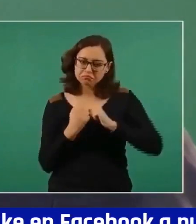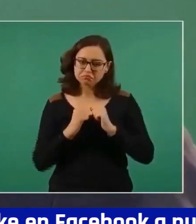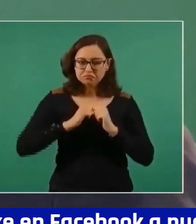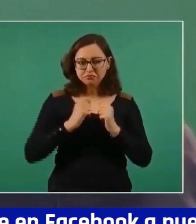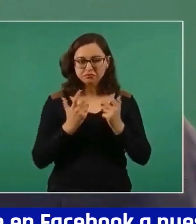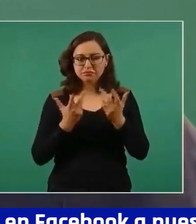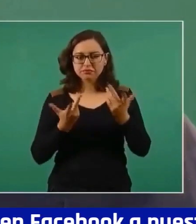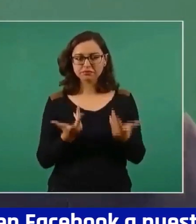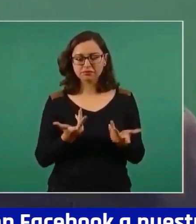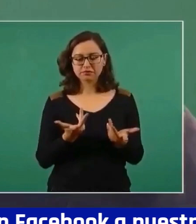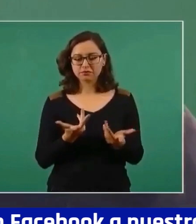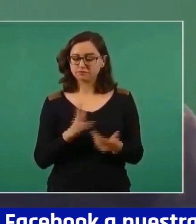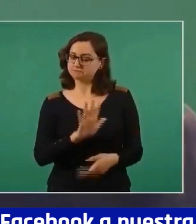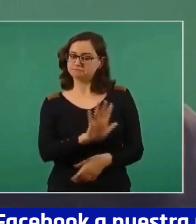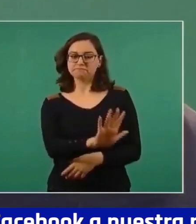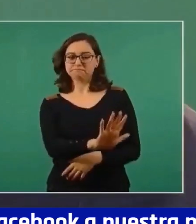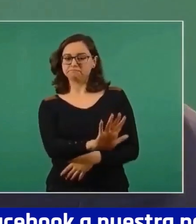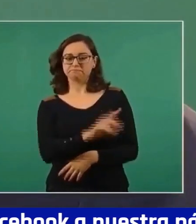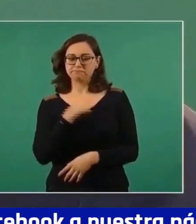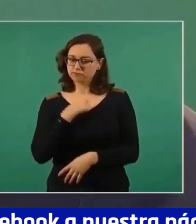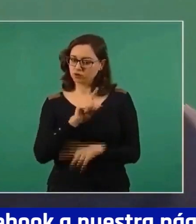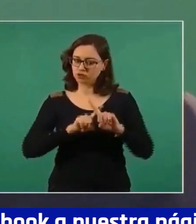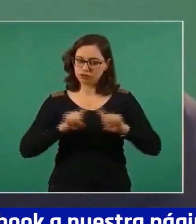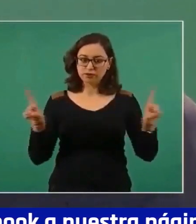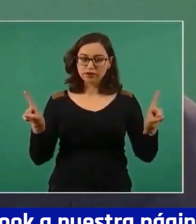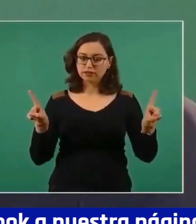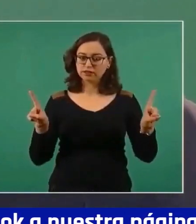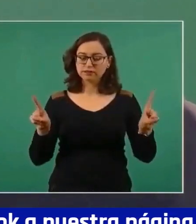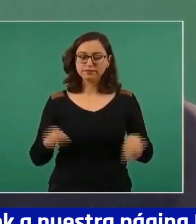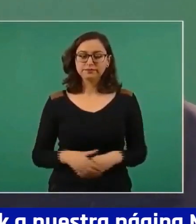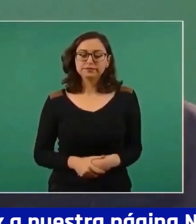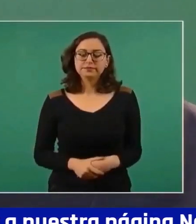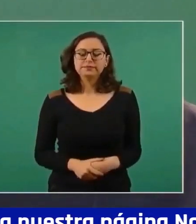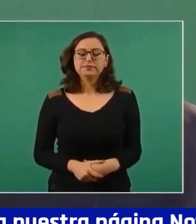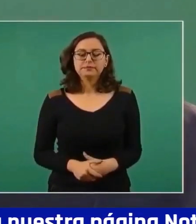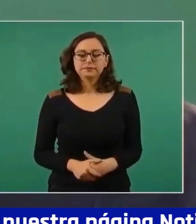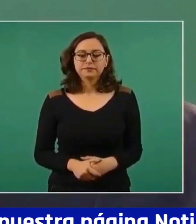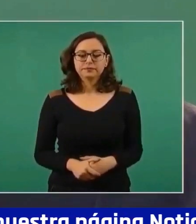entre delincuencia y autoridades. Somos distintos.